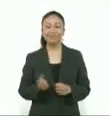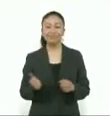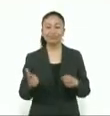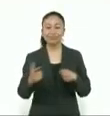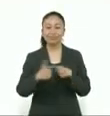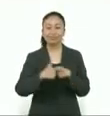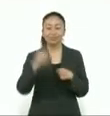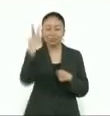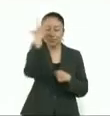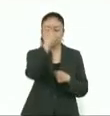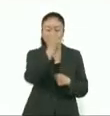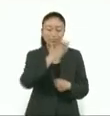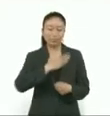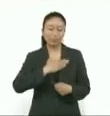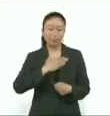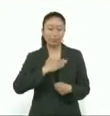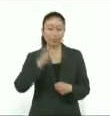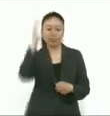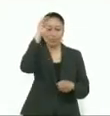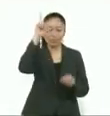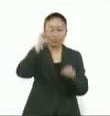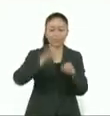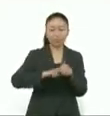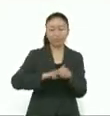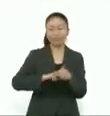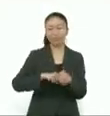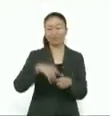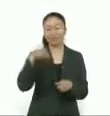cultura yucateca, ¡una bomba!